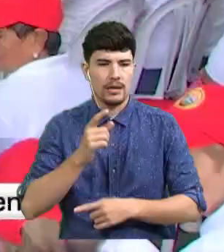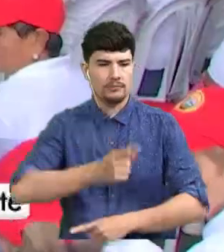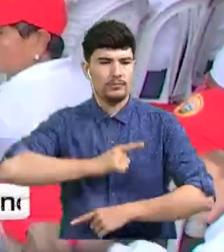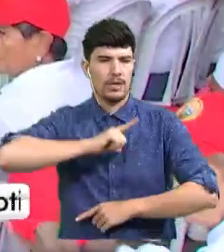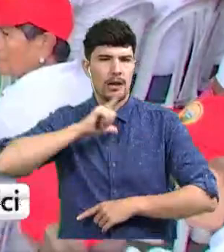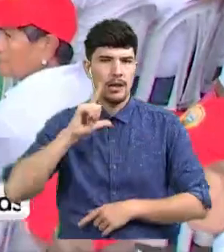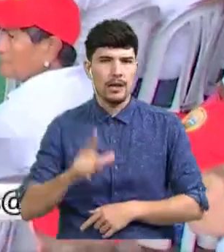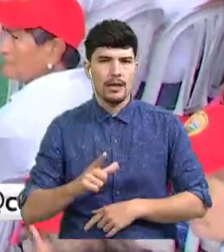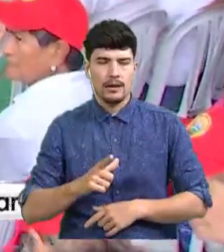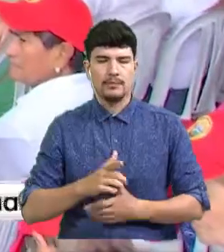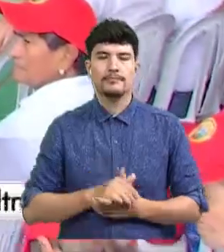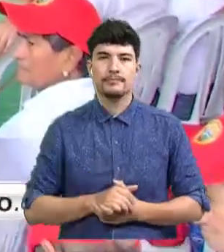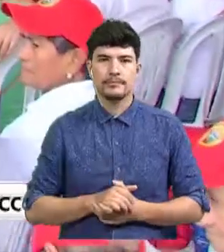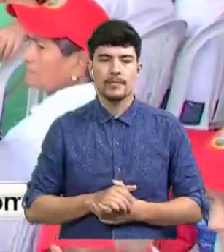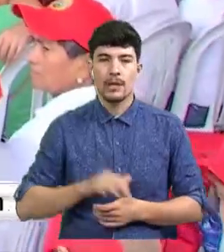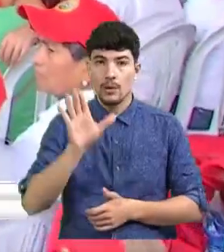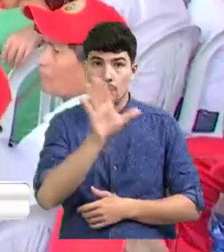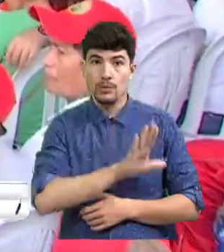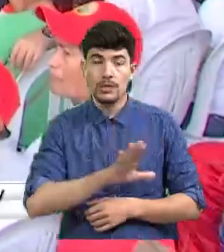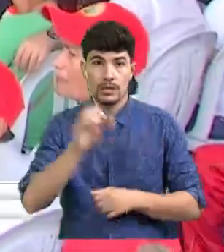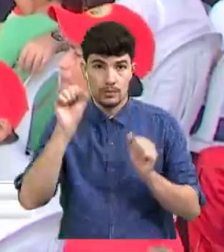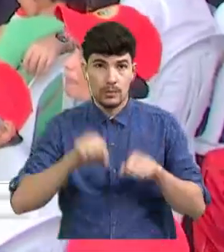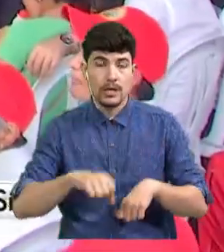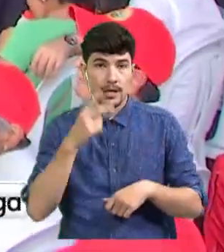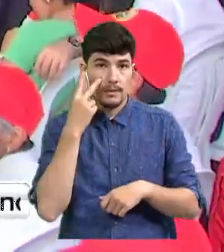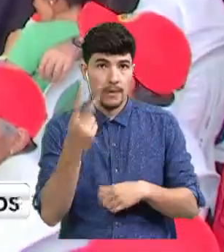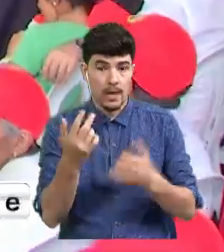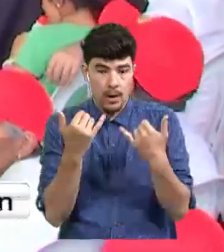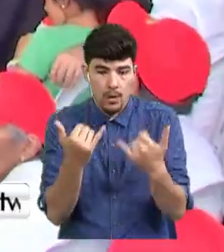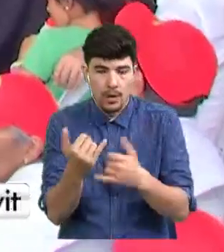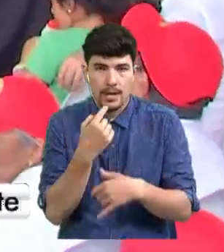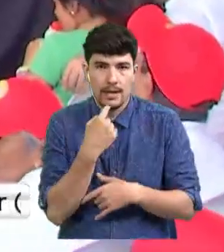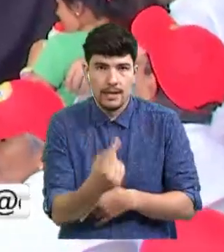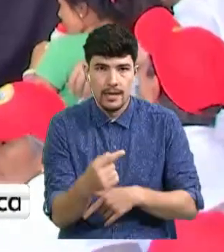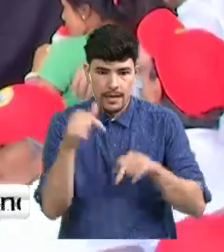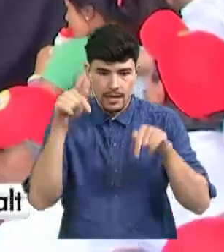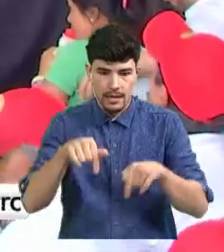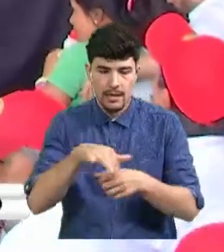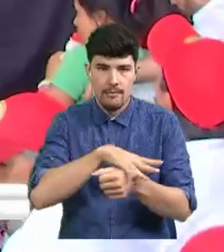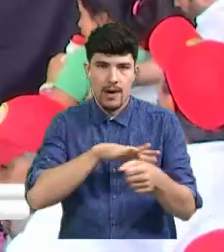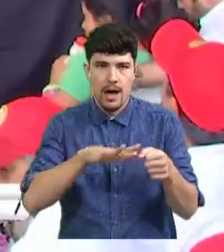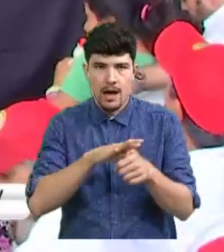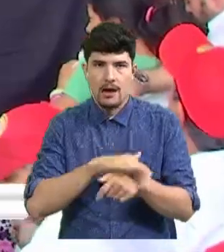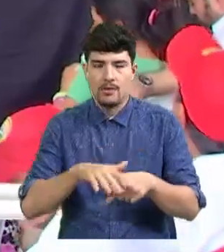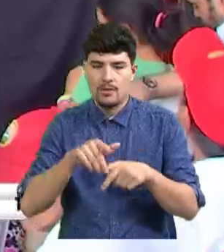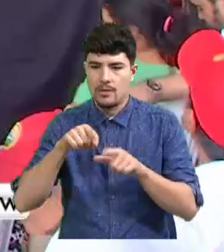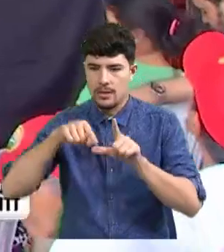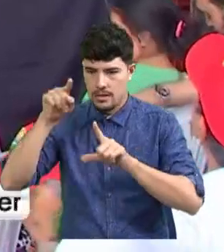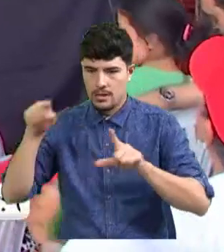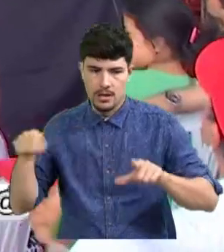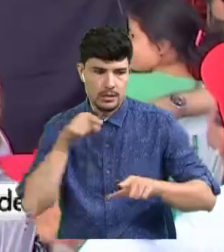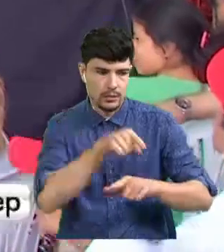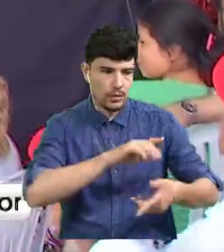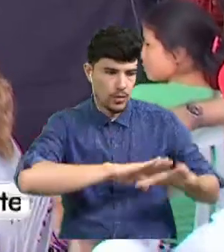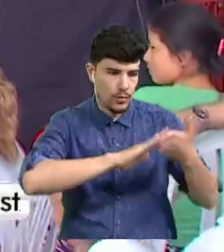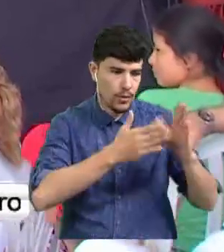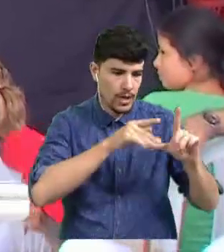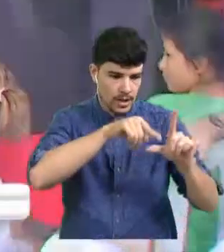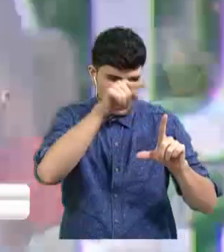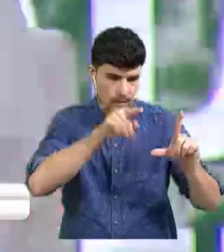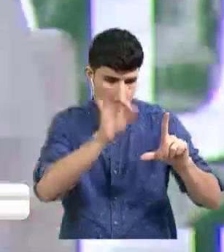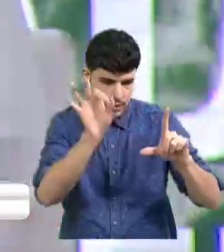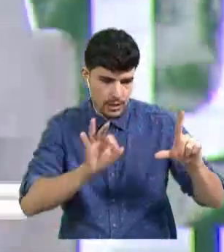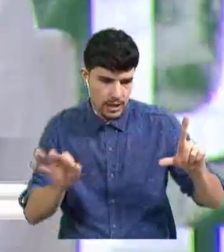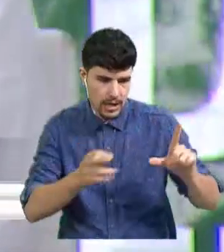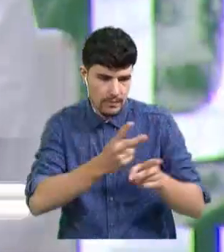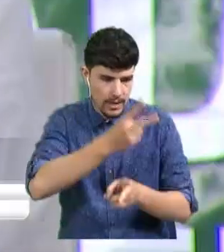oficiales, suboficiales. Y ustedes pueden ver que hoy ya les decimos, en este barrio estos son los indicadores, en esta comuna estos son los indicadores, y eso